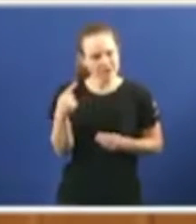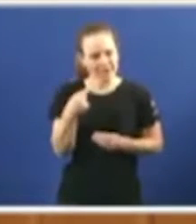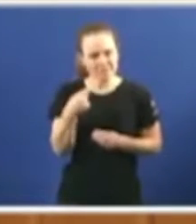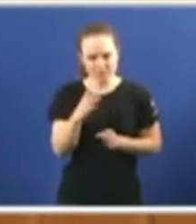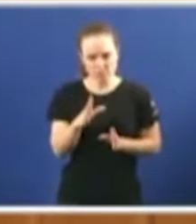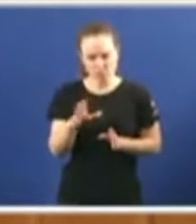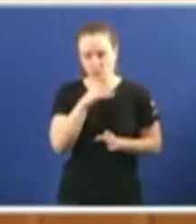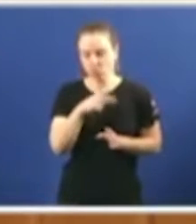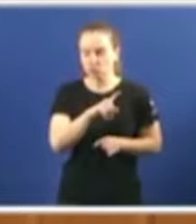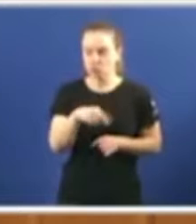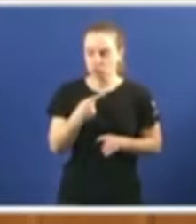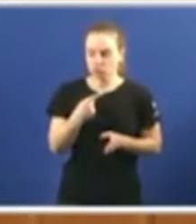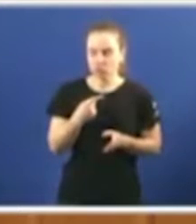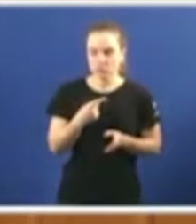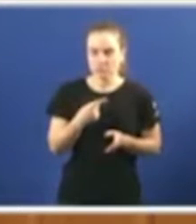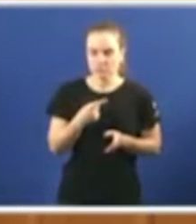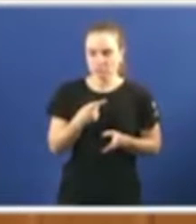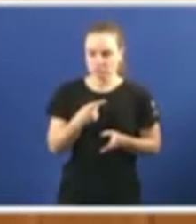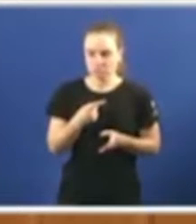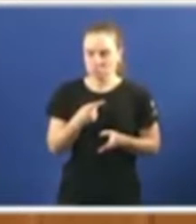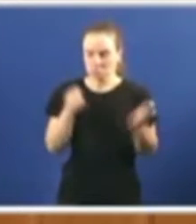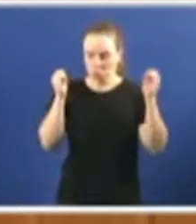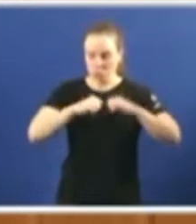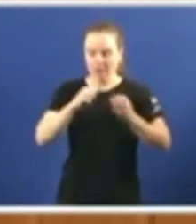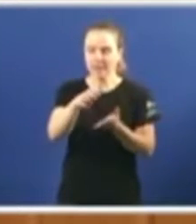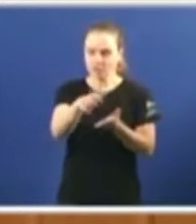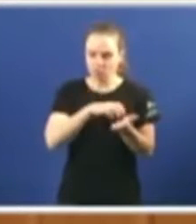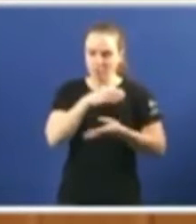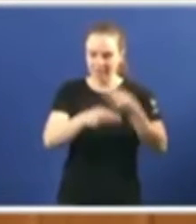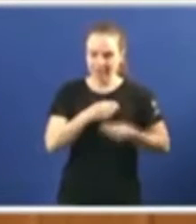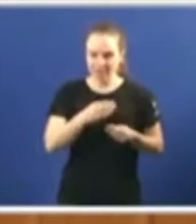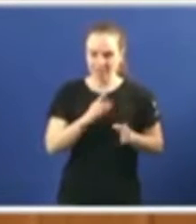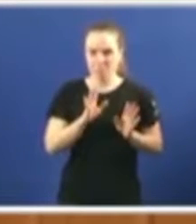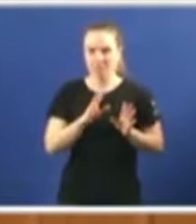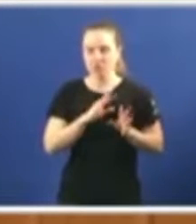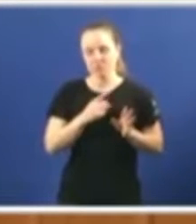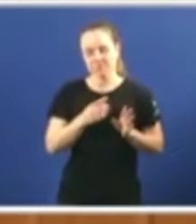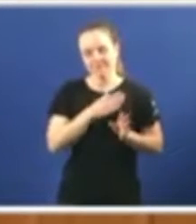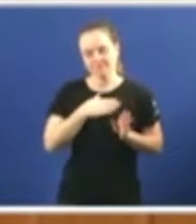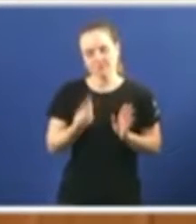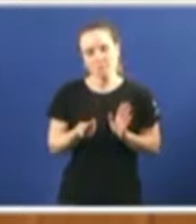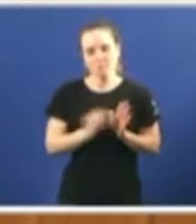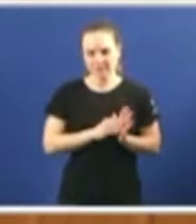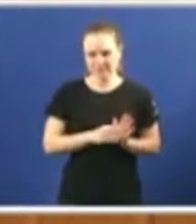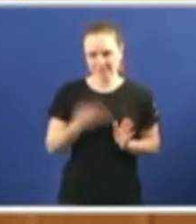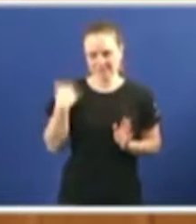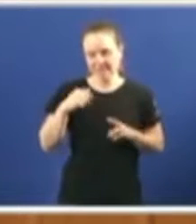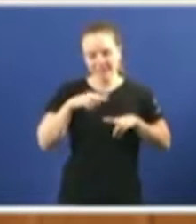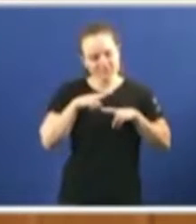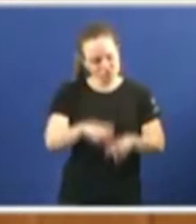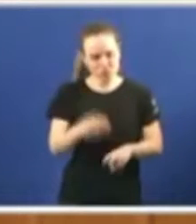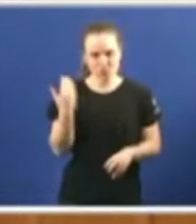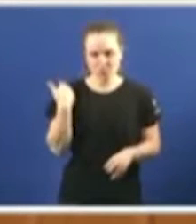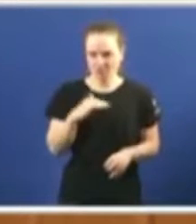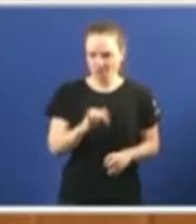é dicir, estamos de acordo que se vai adiante co informe, pero a verdade é que xa existen estudos que detectan os problemas derivados